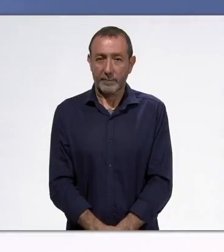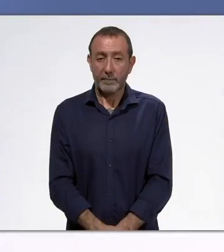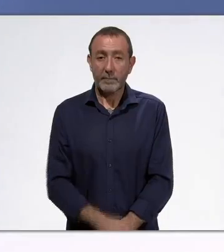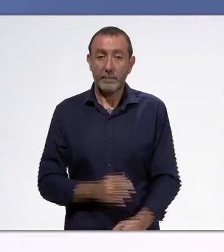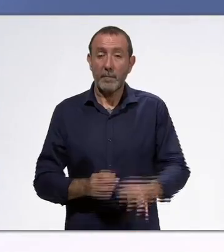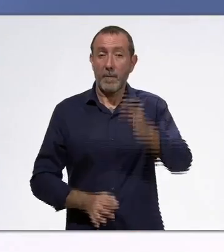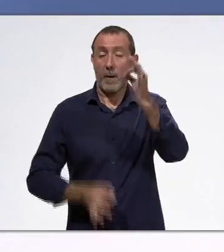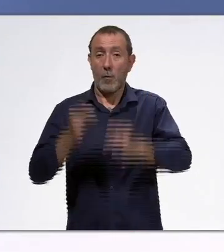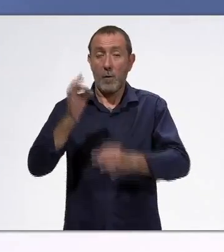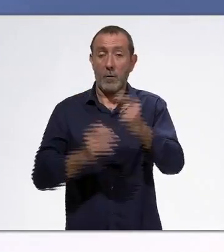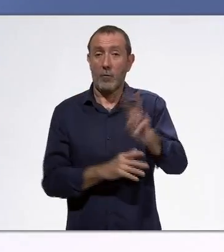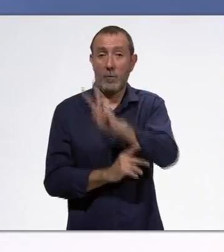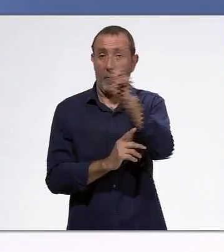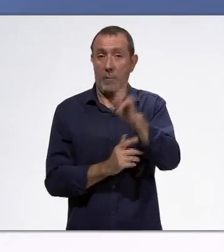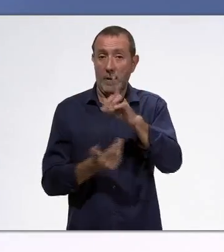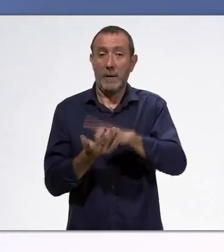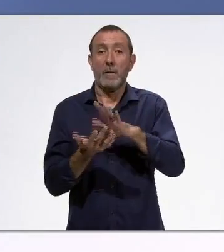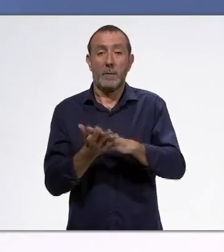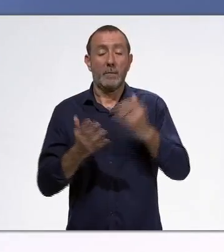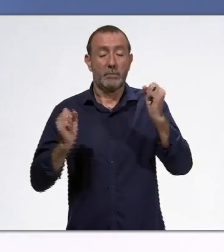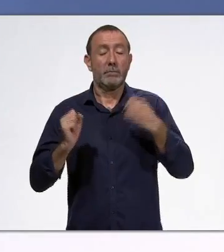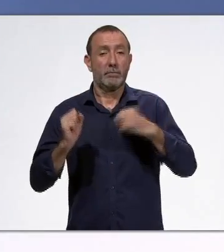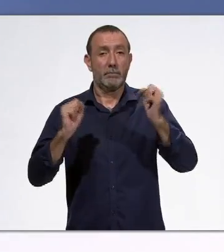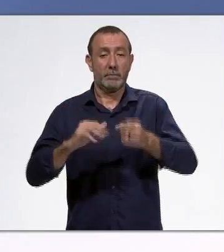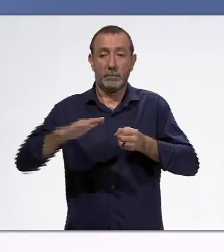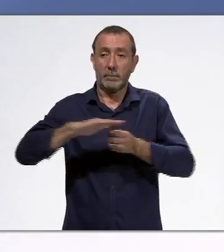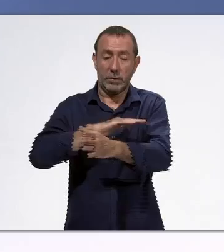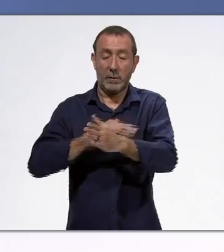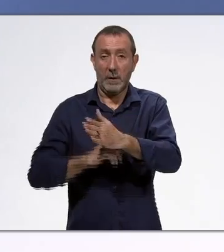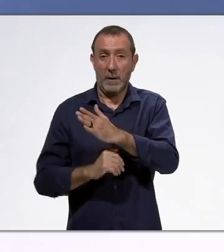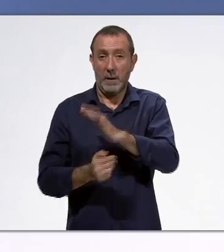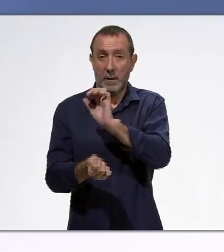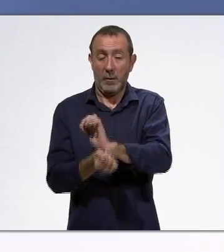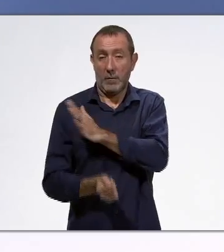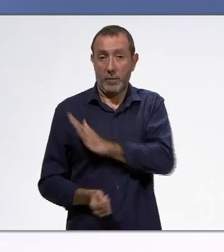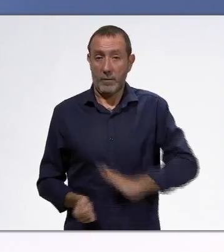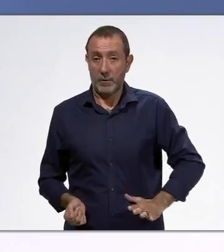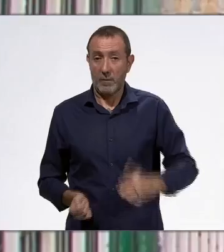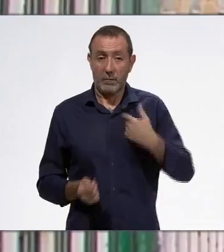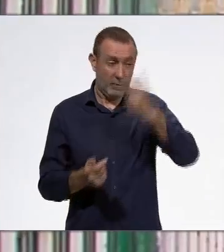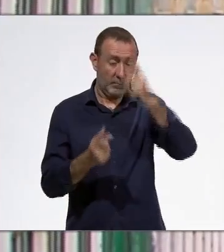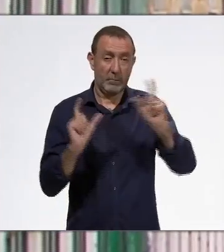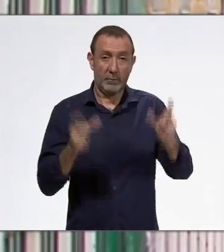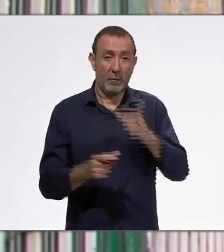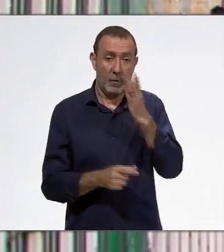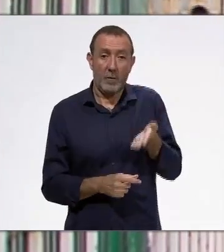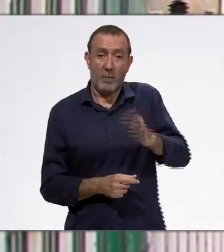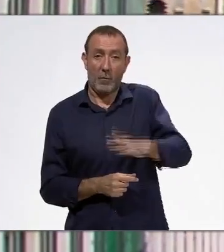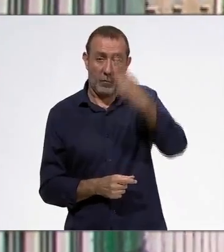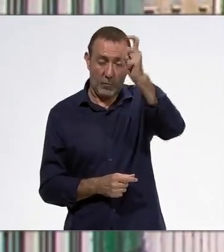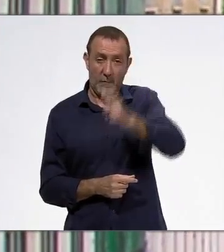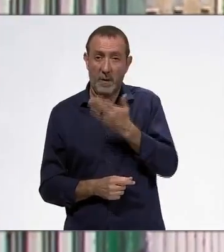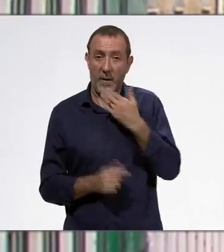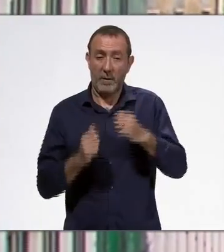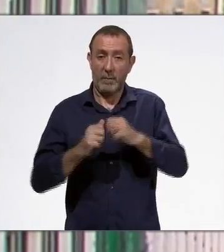el juzgado de instrucción número 2 en de Málaga acuerda el ingreso en prisión provisional comunicada y sin fianza del detenido por la muerte de un hombre de